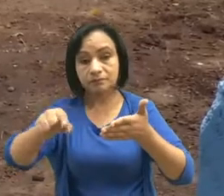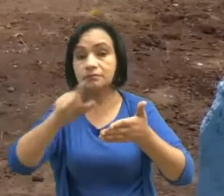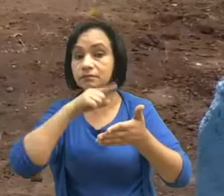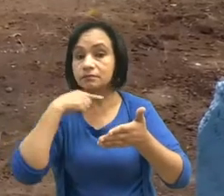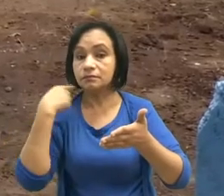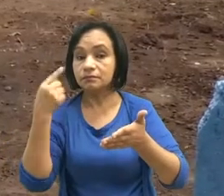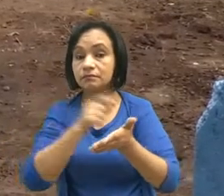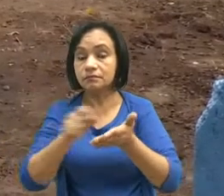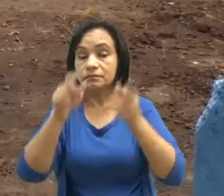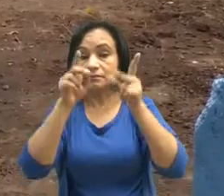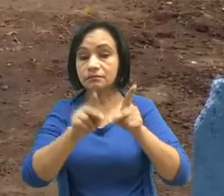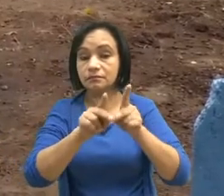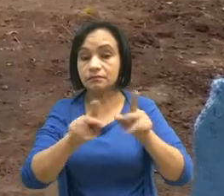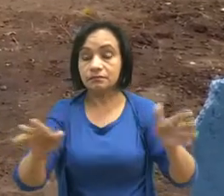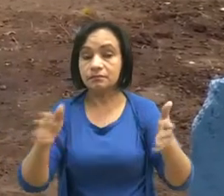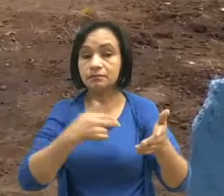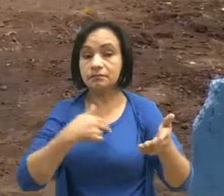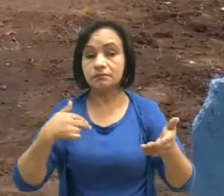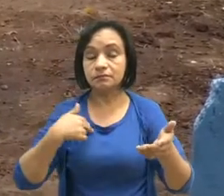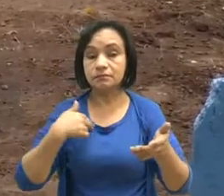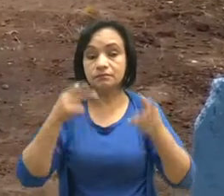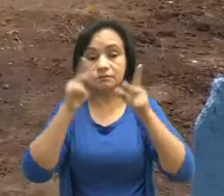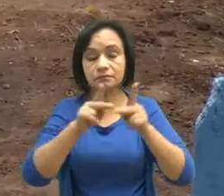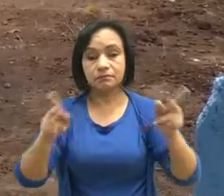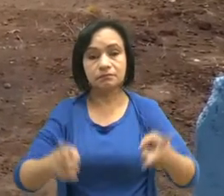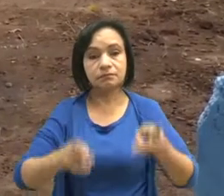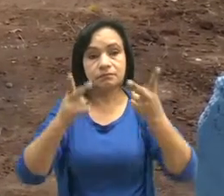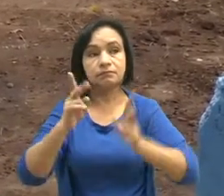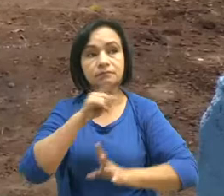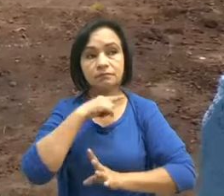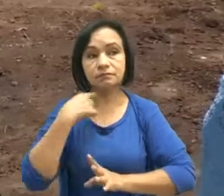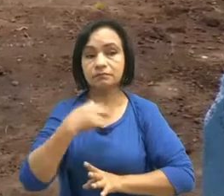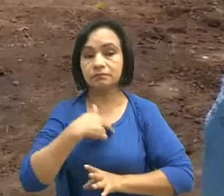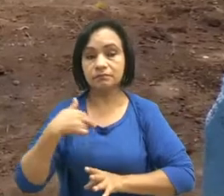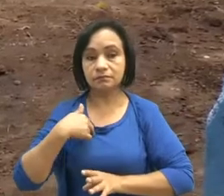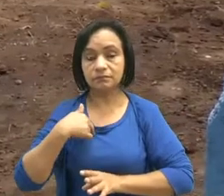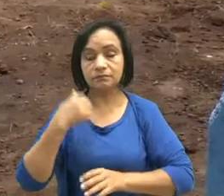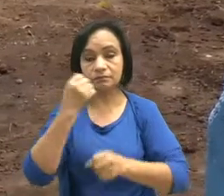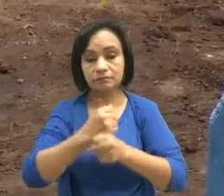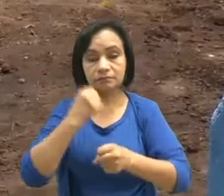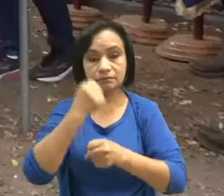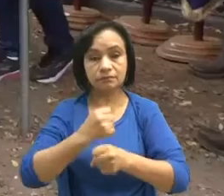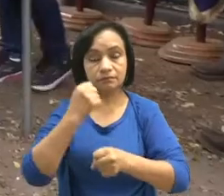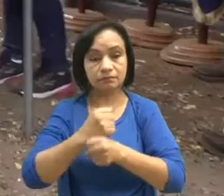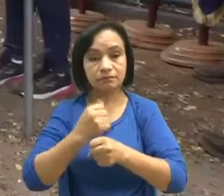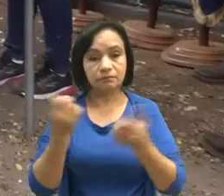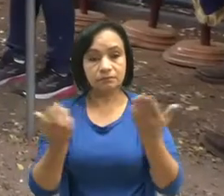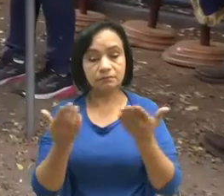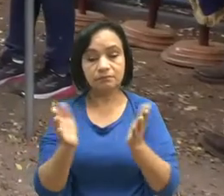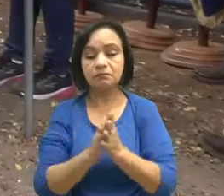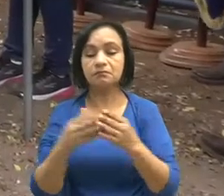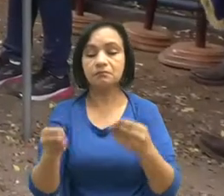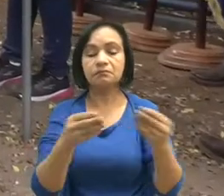realmente este plan sea un plan vivo, ¿no? Que sea un plan que se ejecuta, que sea un plan que se lleva a cabo y que no sean papeles